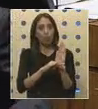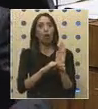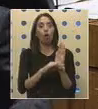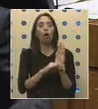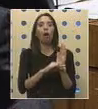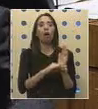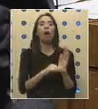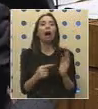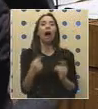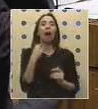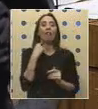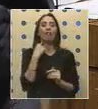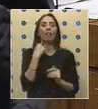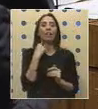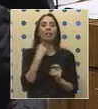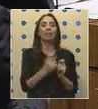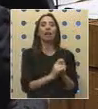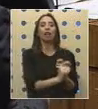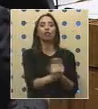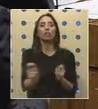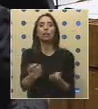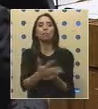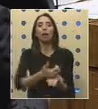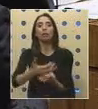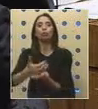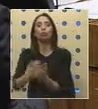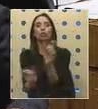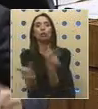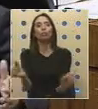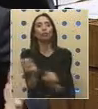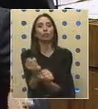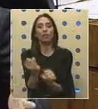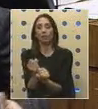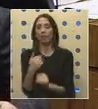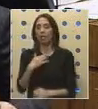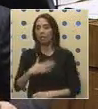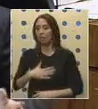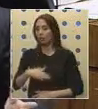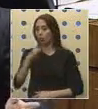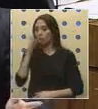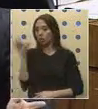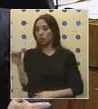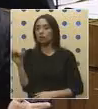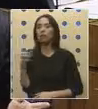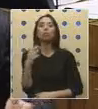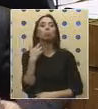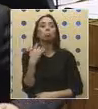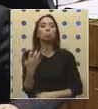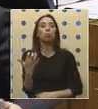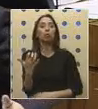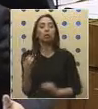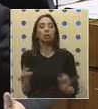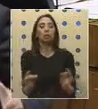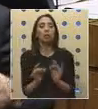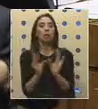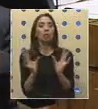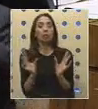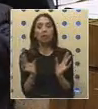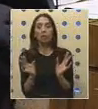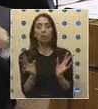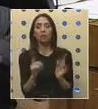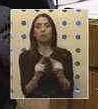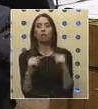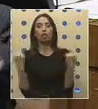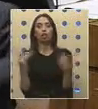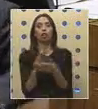sustantivamente en la estructura de remuneraciones de los trabajadores. Yo quería decir esto, presidente, porque de pronto como todos